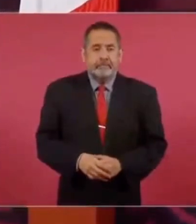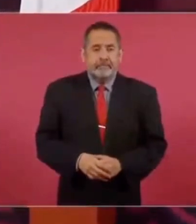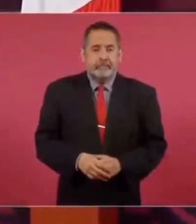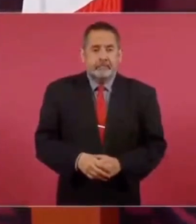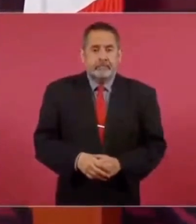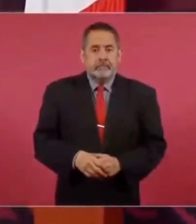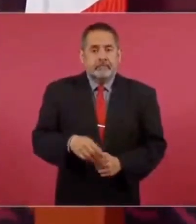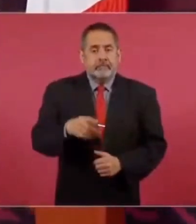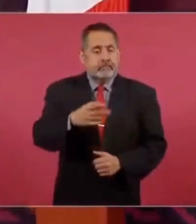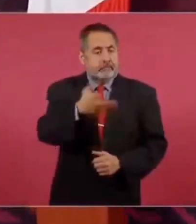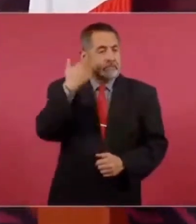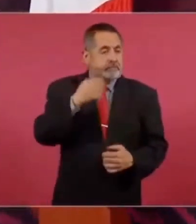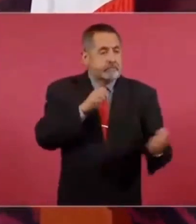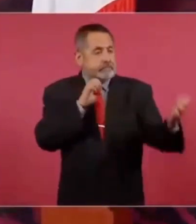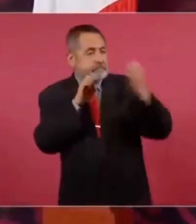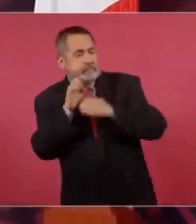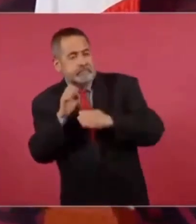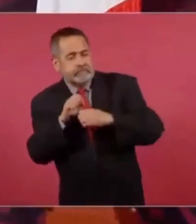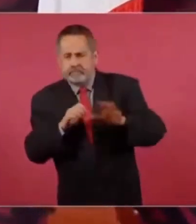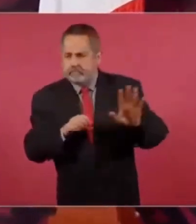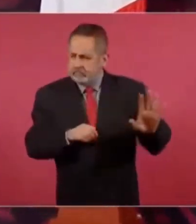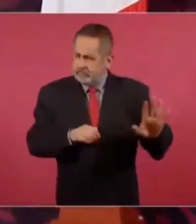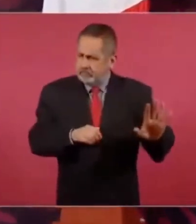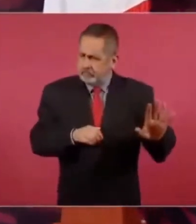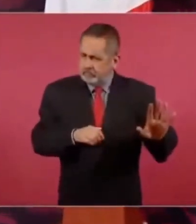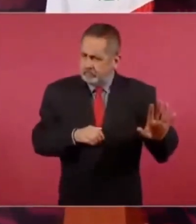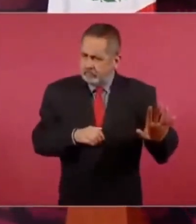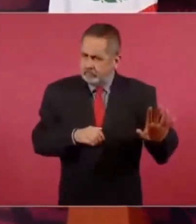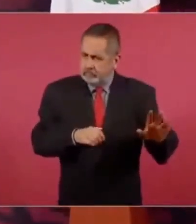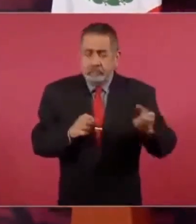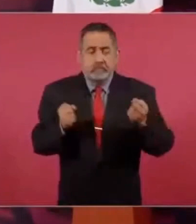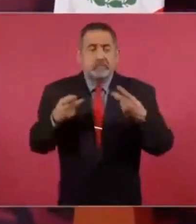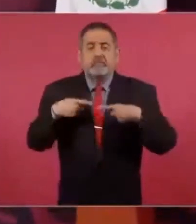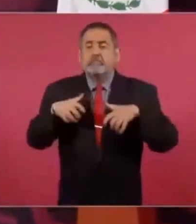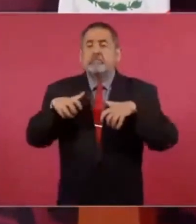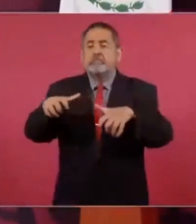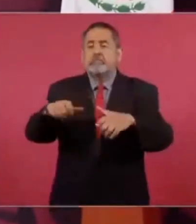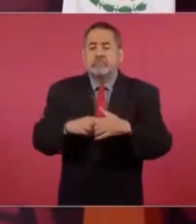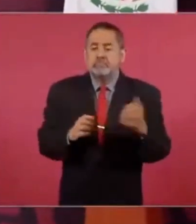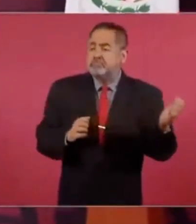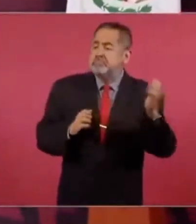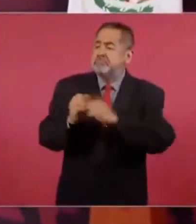y nos tenían engañados, ¿no? A muchos, a millones.